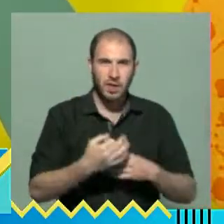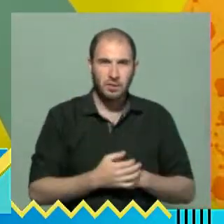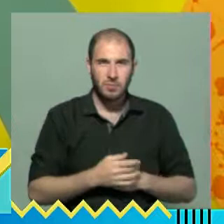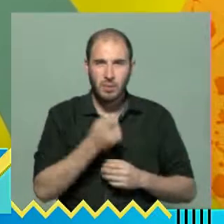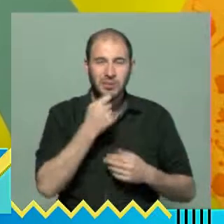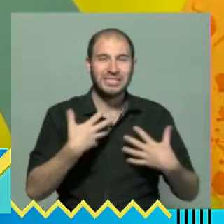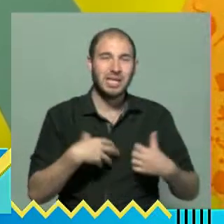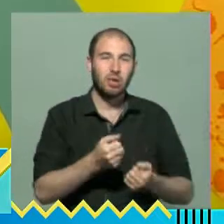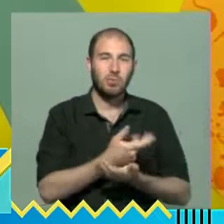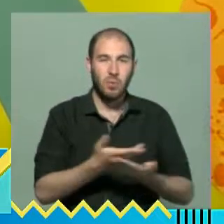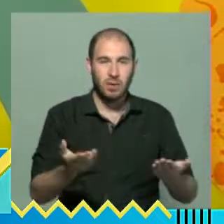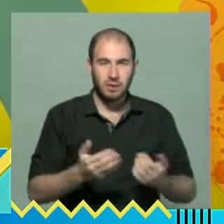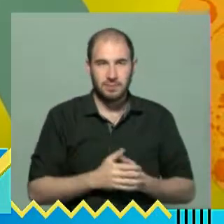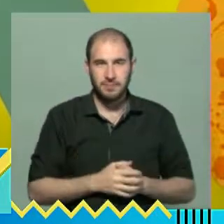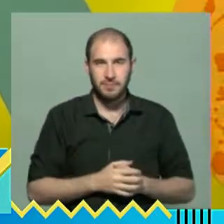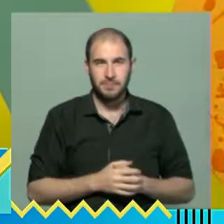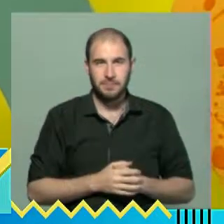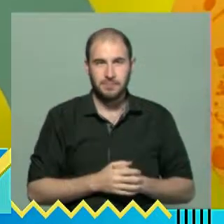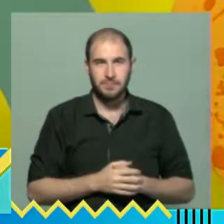salud pública. O sea, que